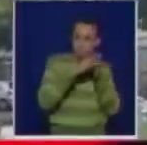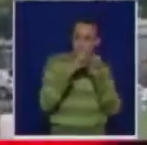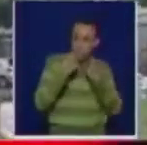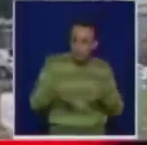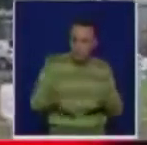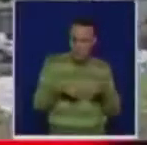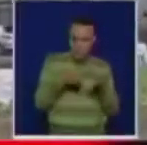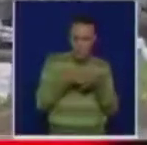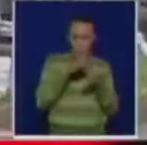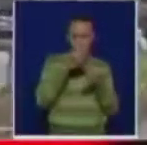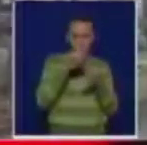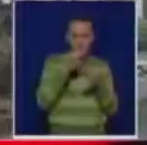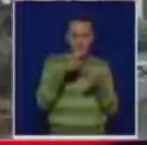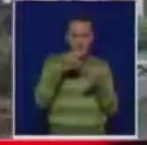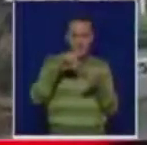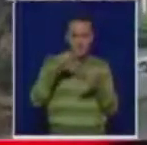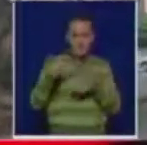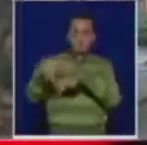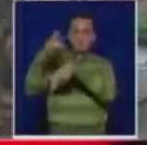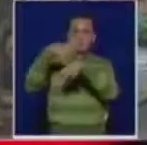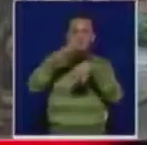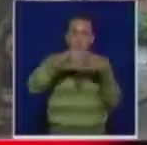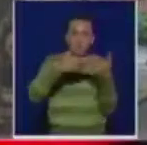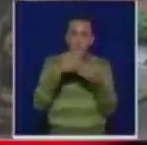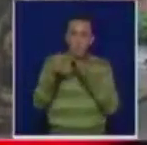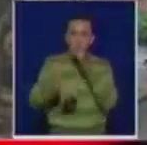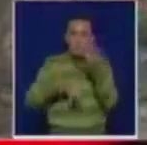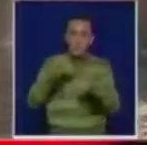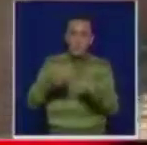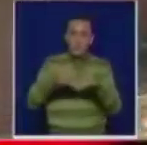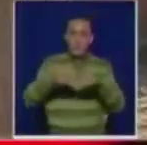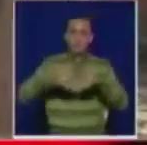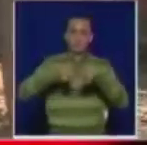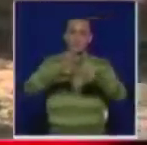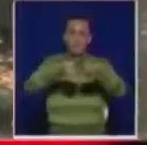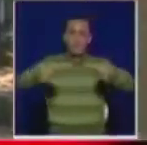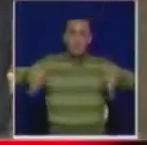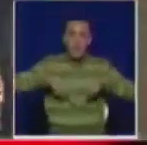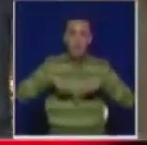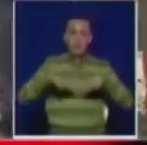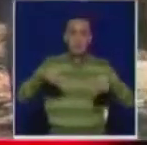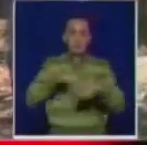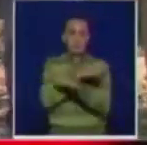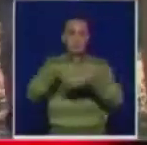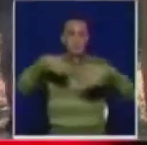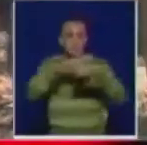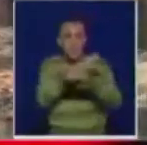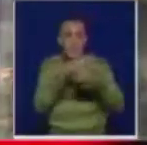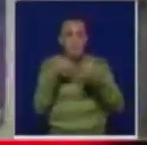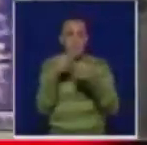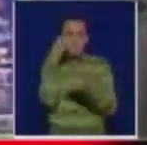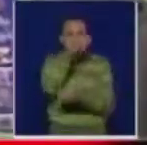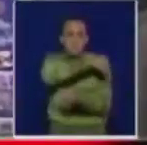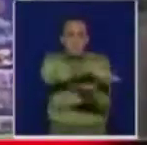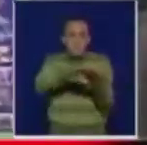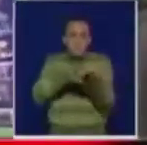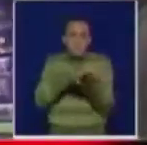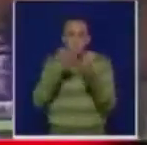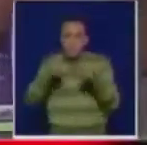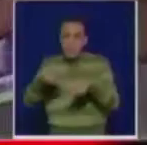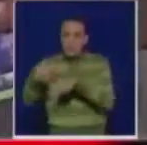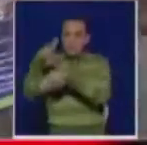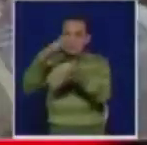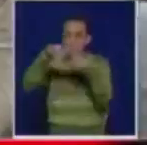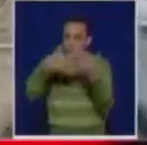para embellecer las zonas verdes de la ciudad. Parques, separadores viales y hasta lotes son el objetivo de esta campaña para